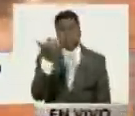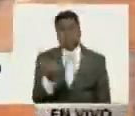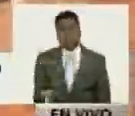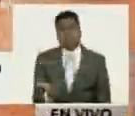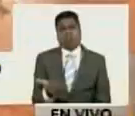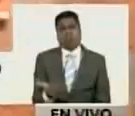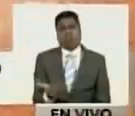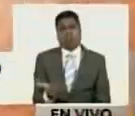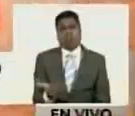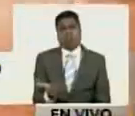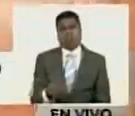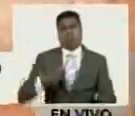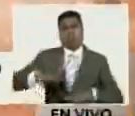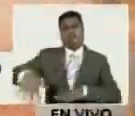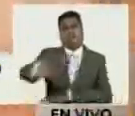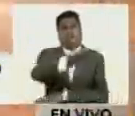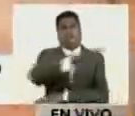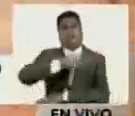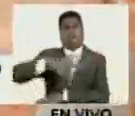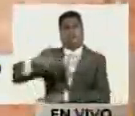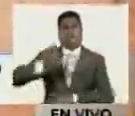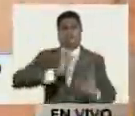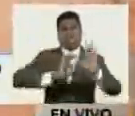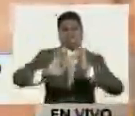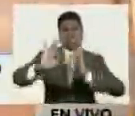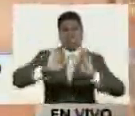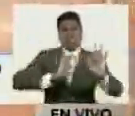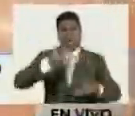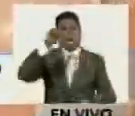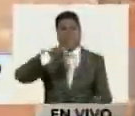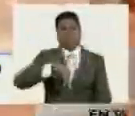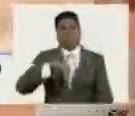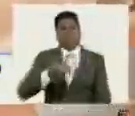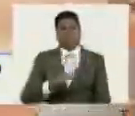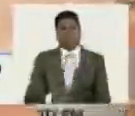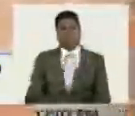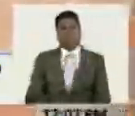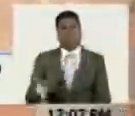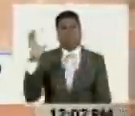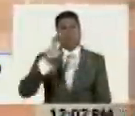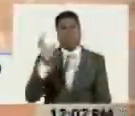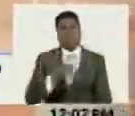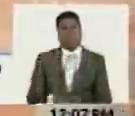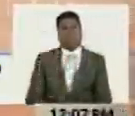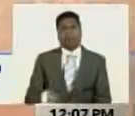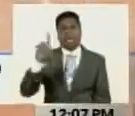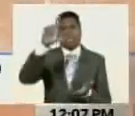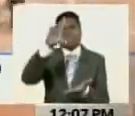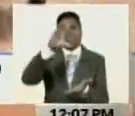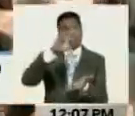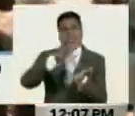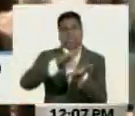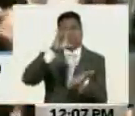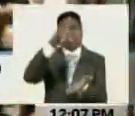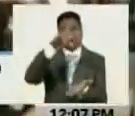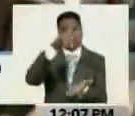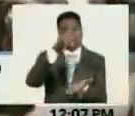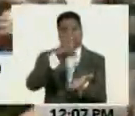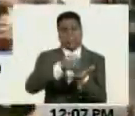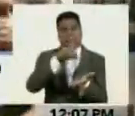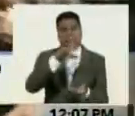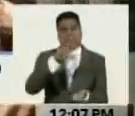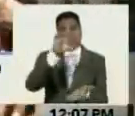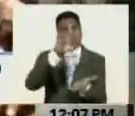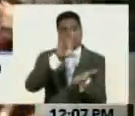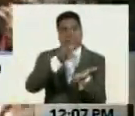desde la Plaza de los Museos, aquí en Bellas Artes, desde el Distrito Capital. Estamos en Caracas, estamos